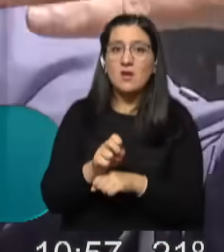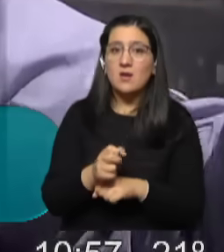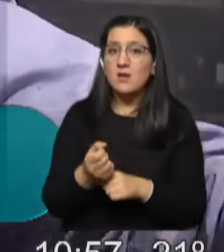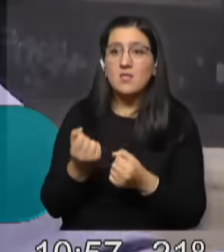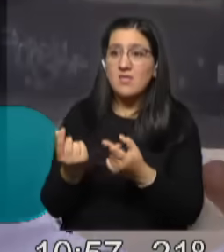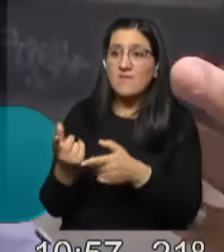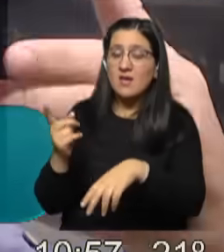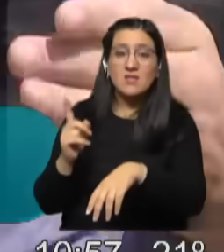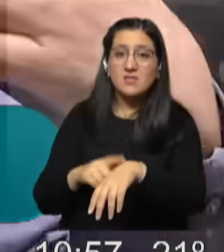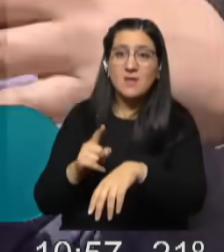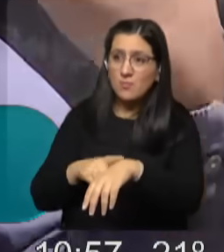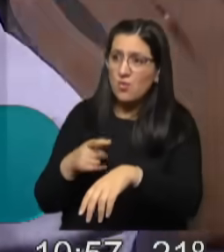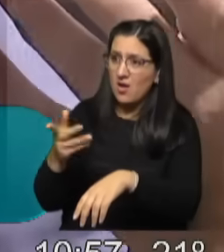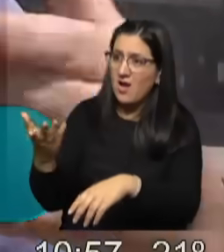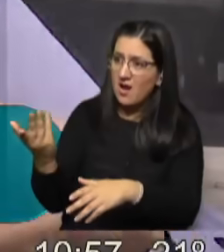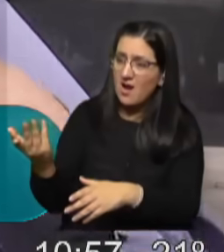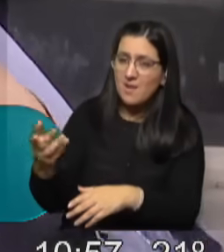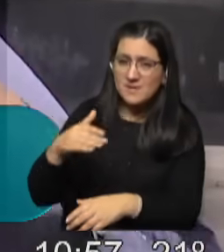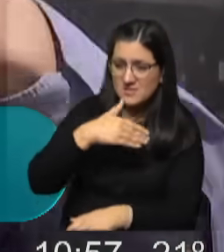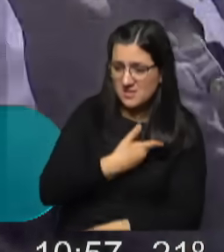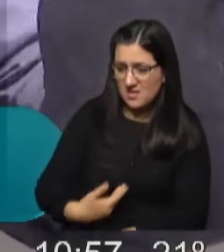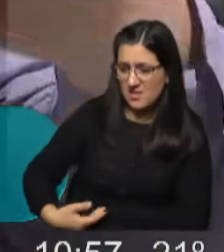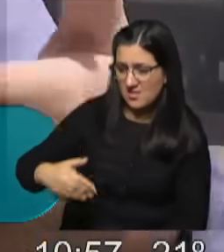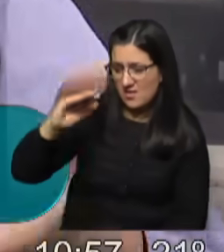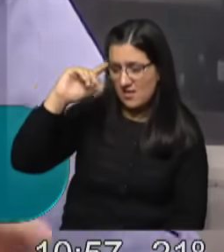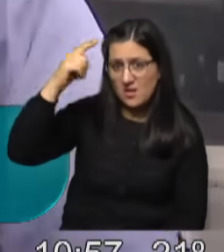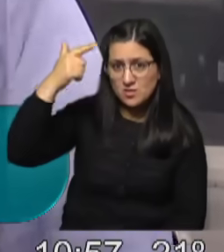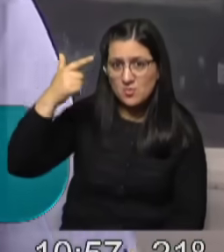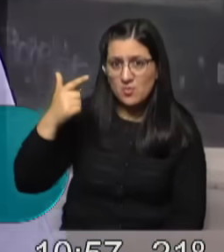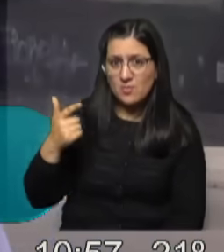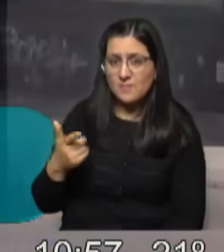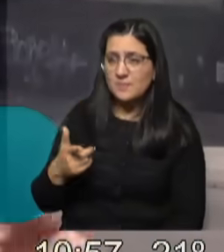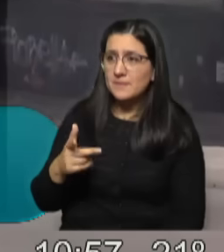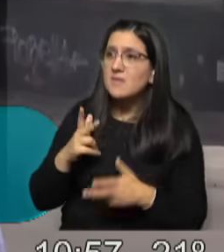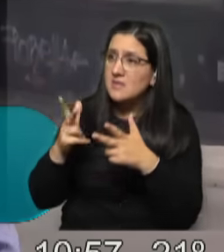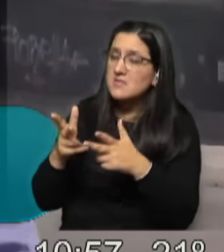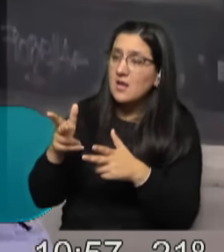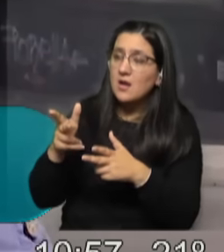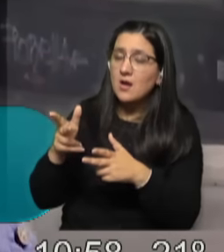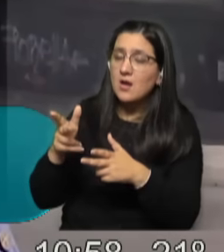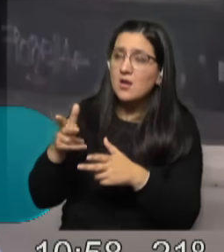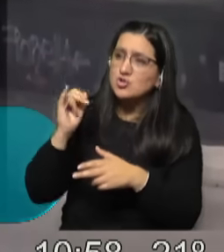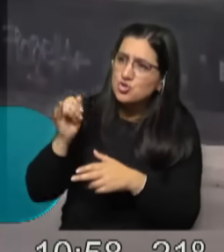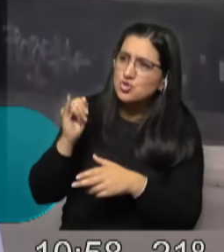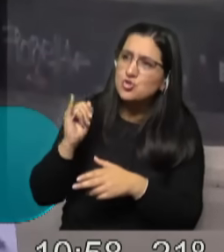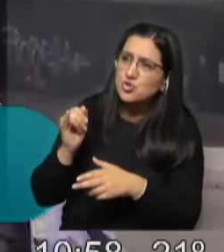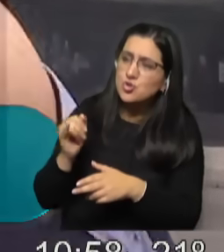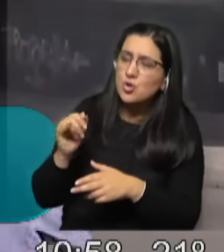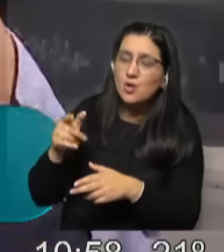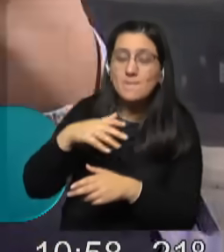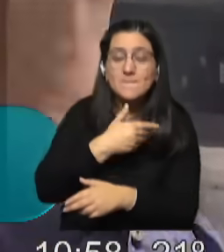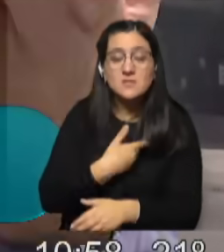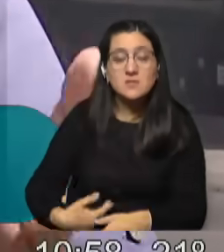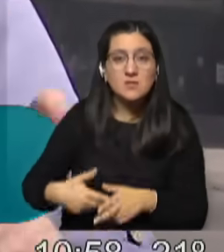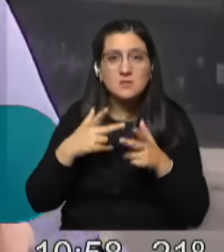todo el tiempo la derecha al presidente de la República, incluso reafirmaba lo que el presidente decía, se mostraron sorprendidos. Dicen que no